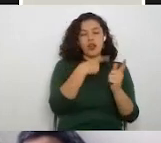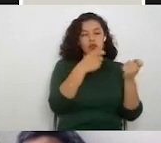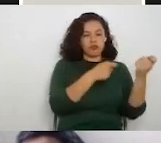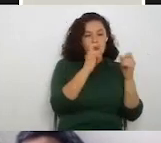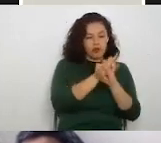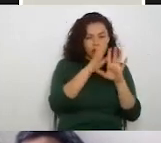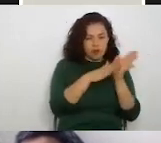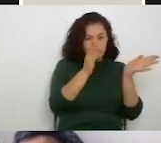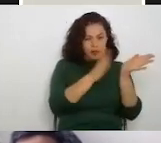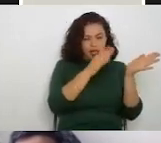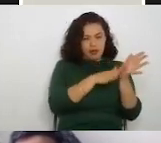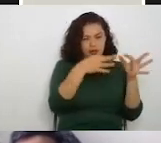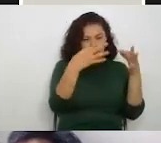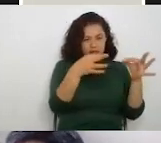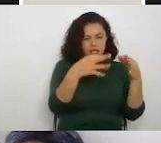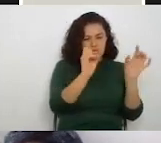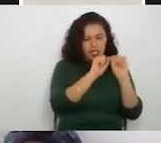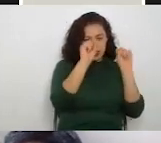información documentada en los sistemas de